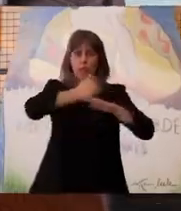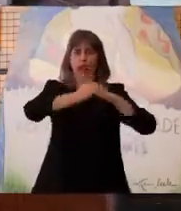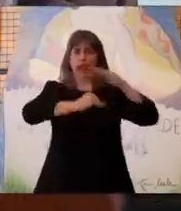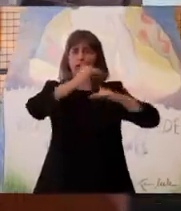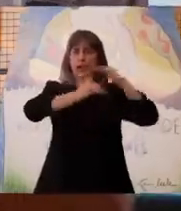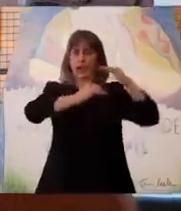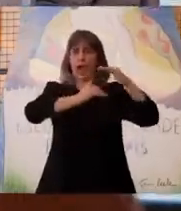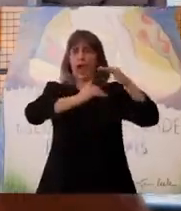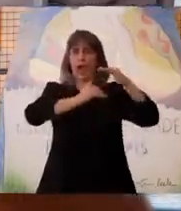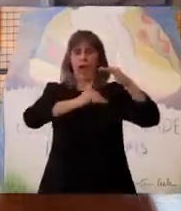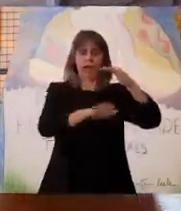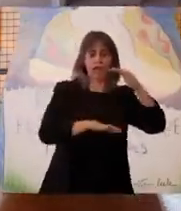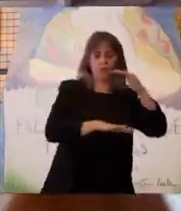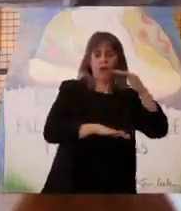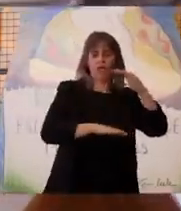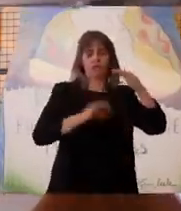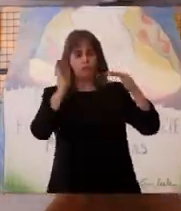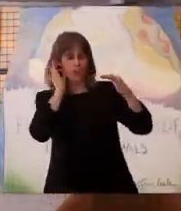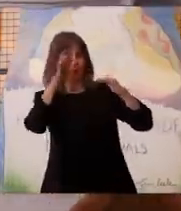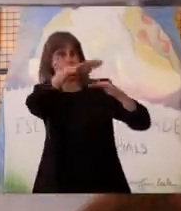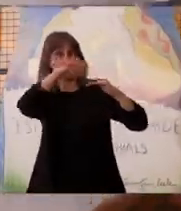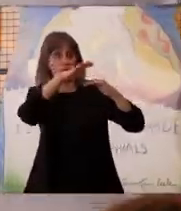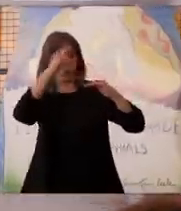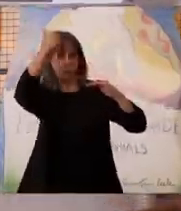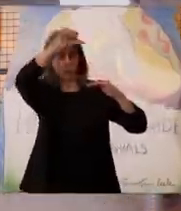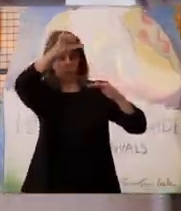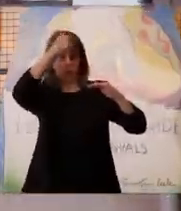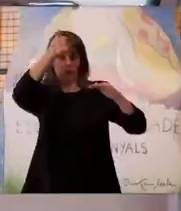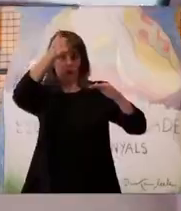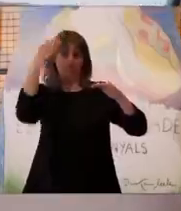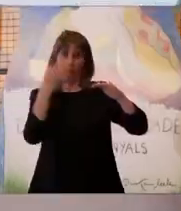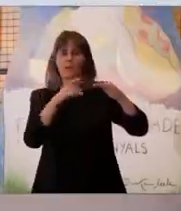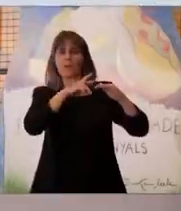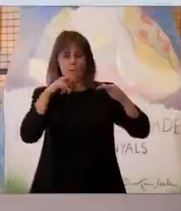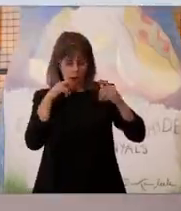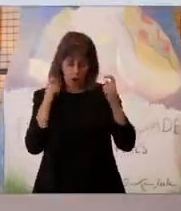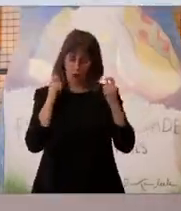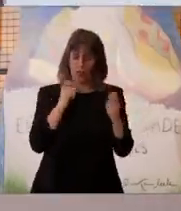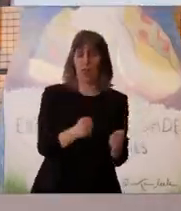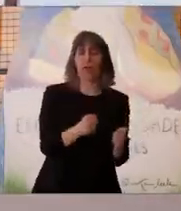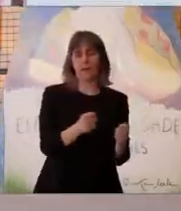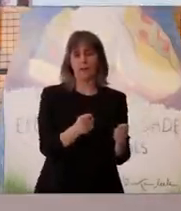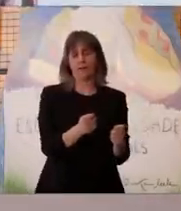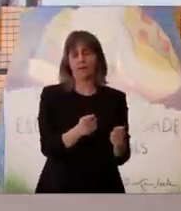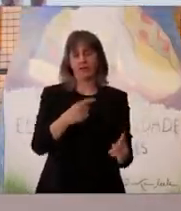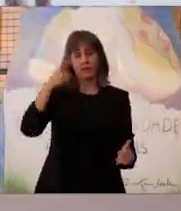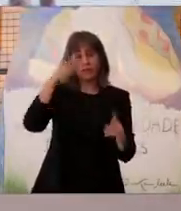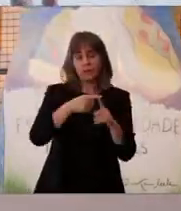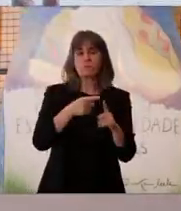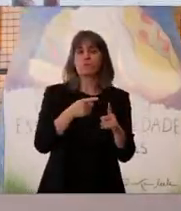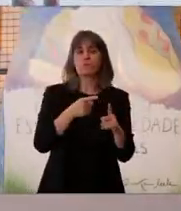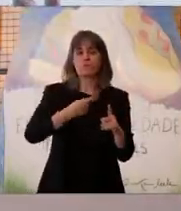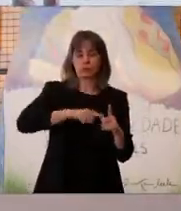masculinos es decir hay que revalorizarla hay que revalorizarla para que bueno para para poder